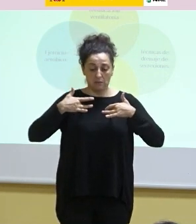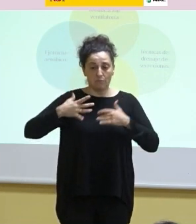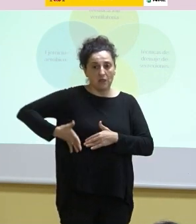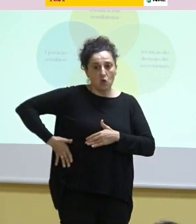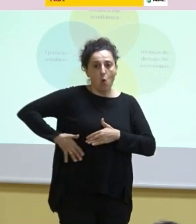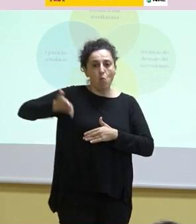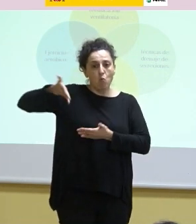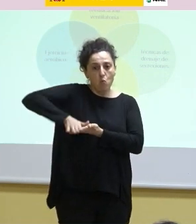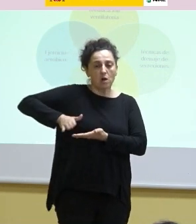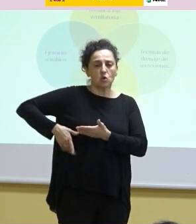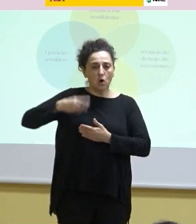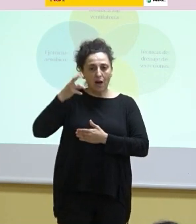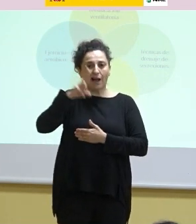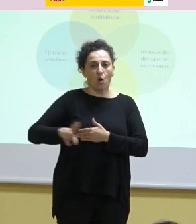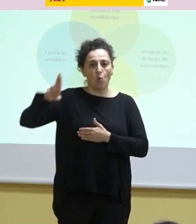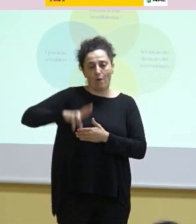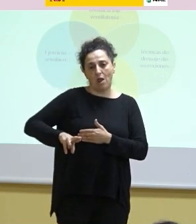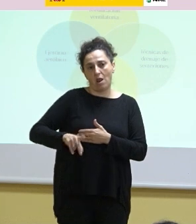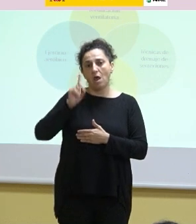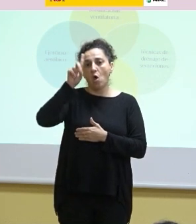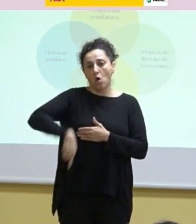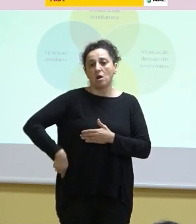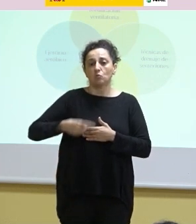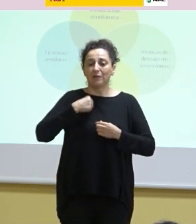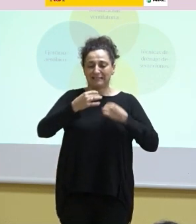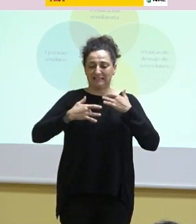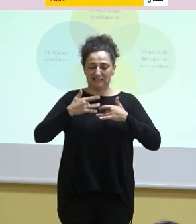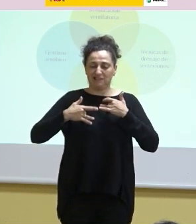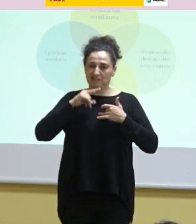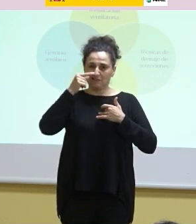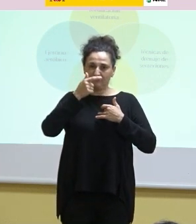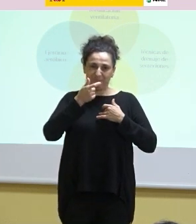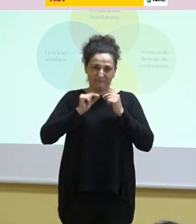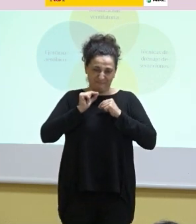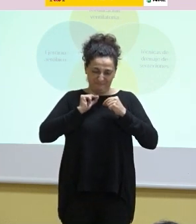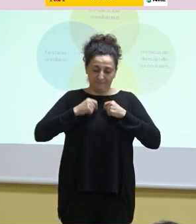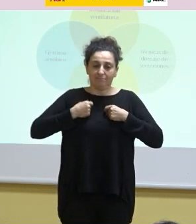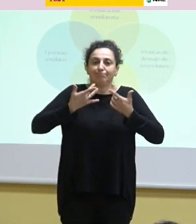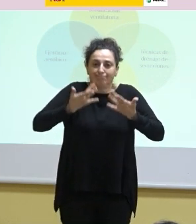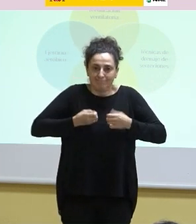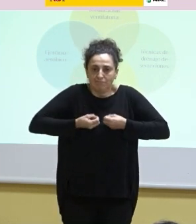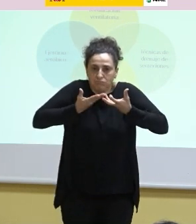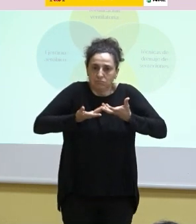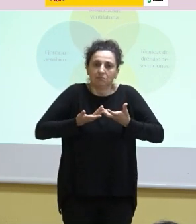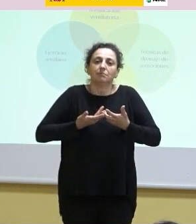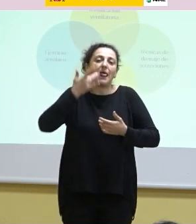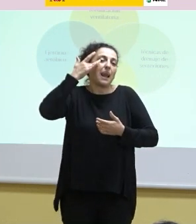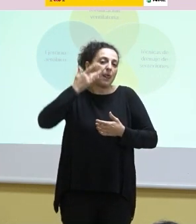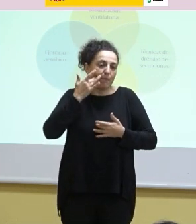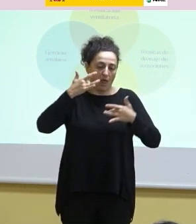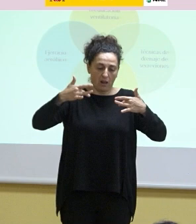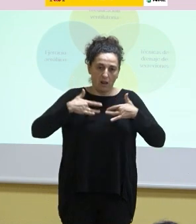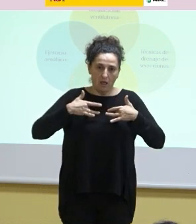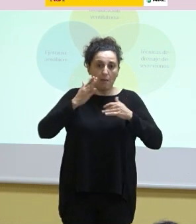paciente. En segundo lugar, técnicas de drenaje de secreciones, acabar de limpiar ese pulmón por completo para que el resto de